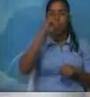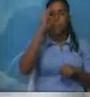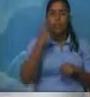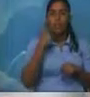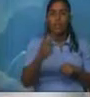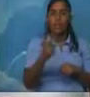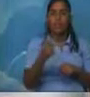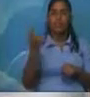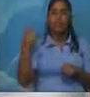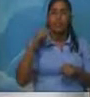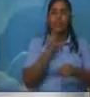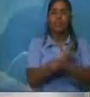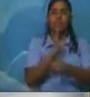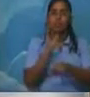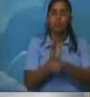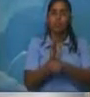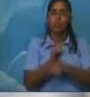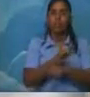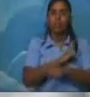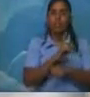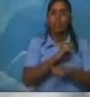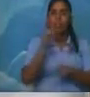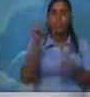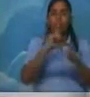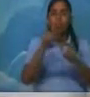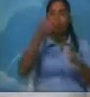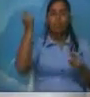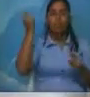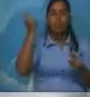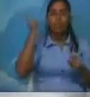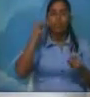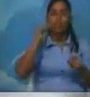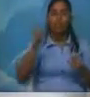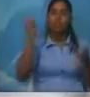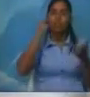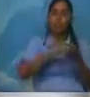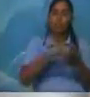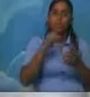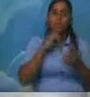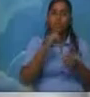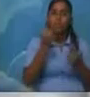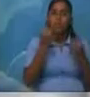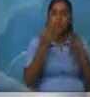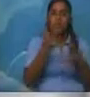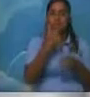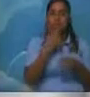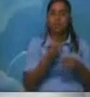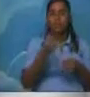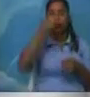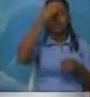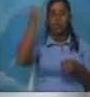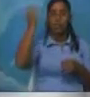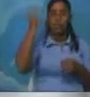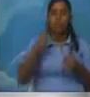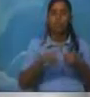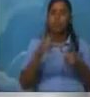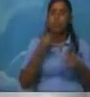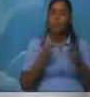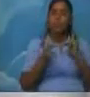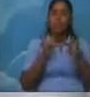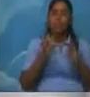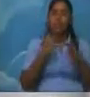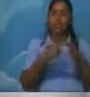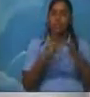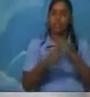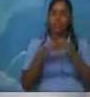dice ten cuidado de no olvidar repito es muy fácil olvidar Pero hay algunos factores que